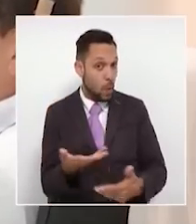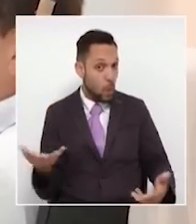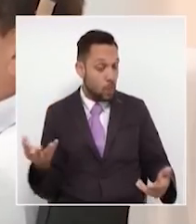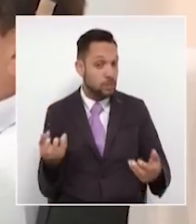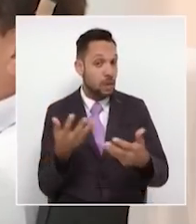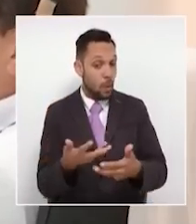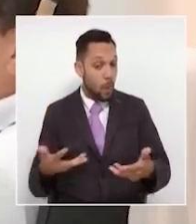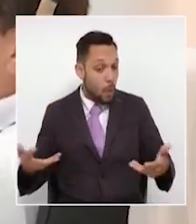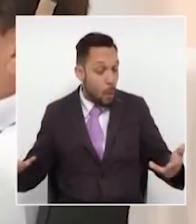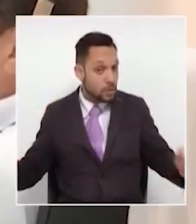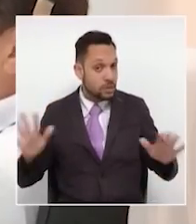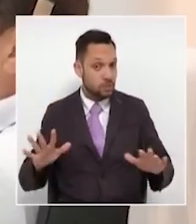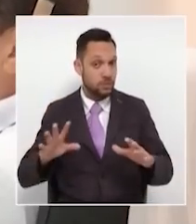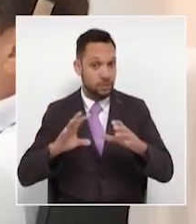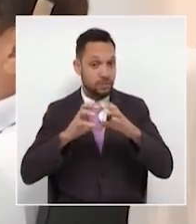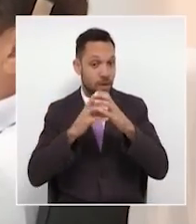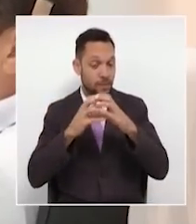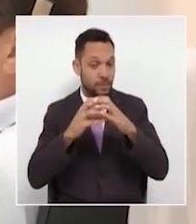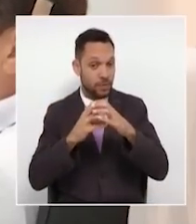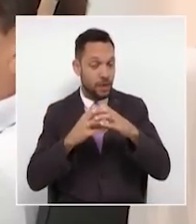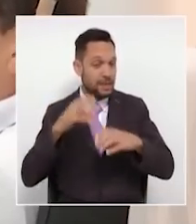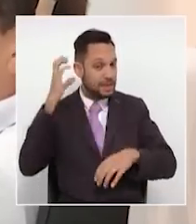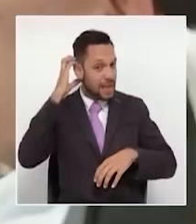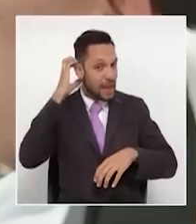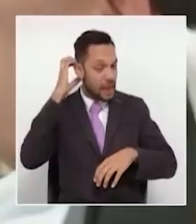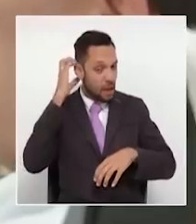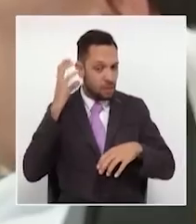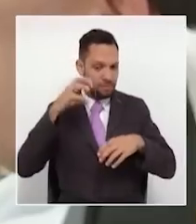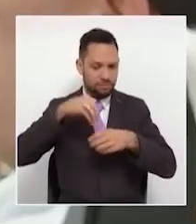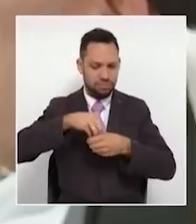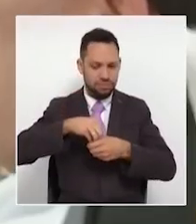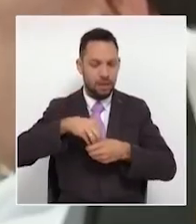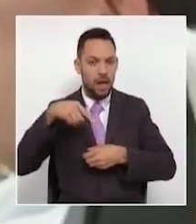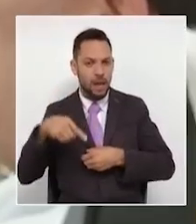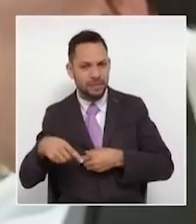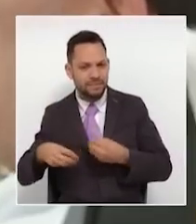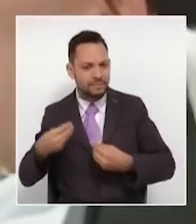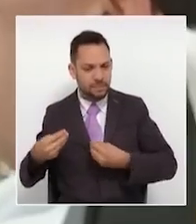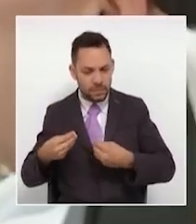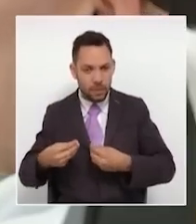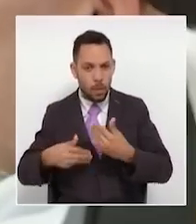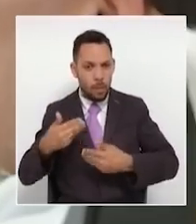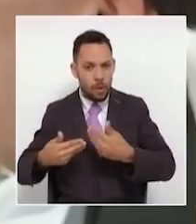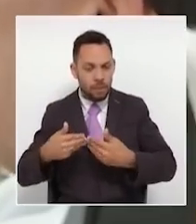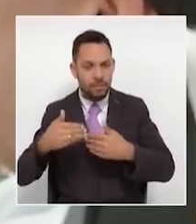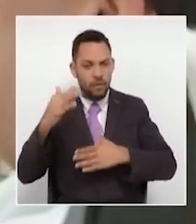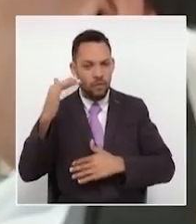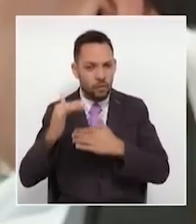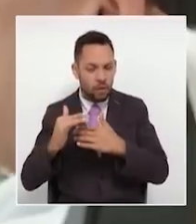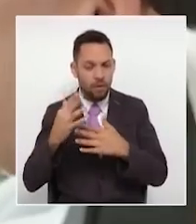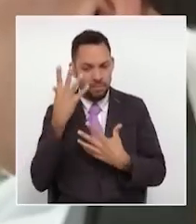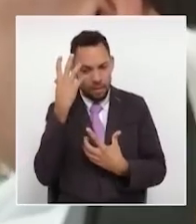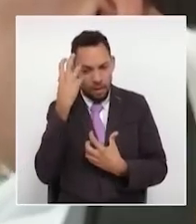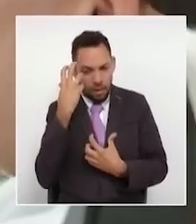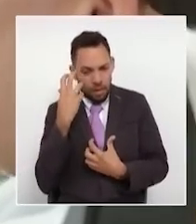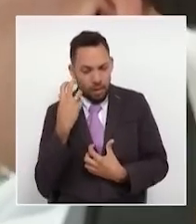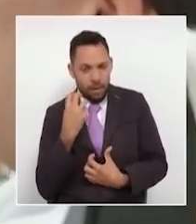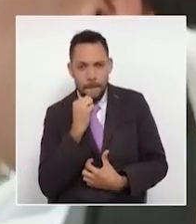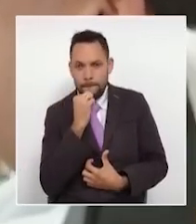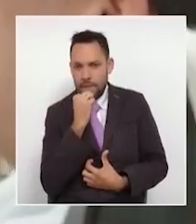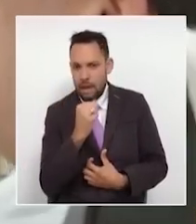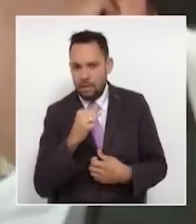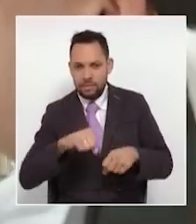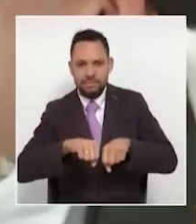neurotransmisores y estos se van acabando por todos los factores que decían ustedes el estrés juega un papel tan grave en el